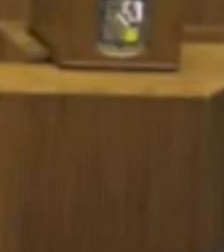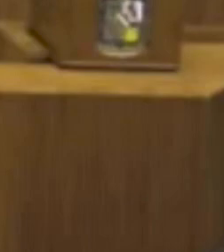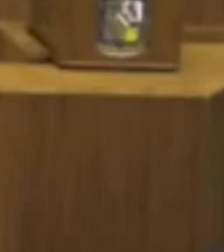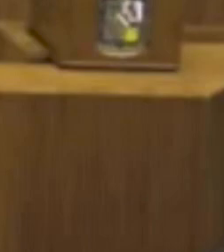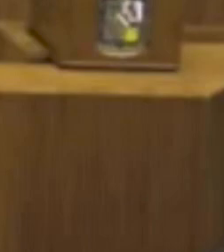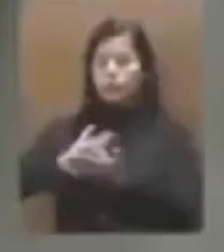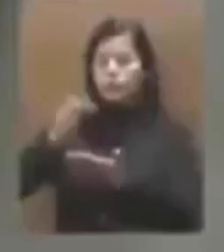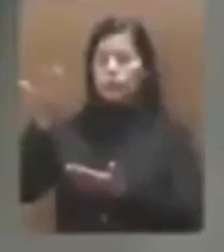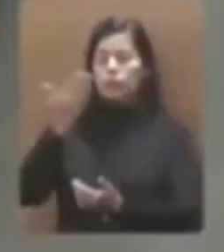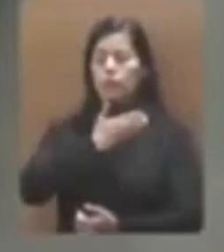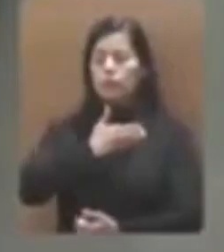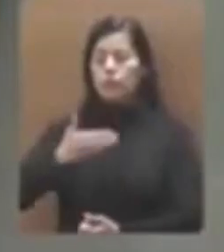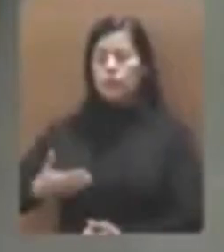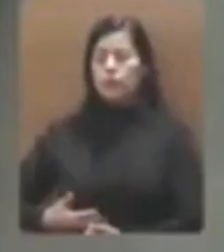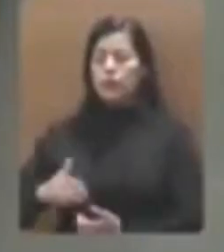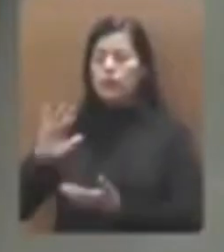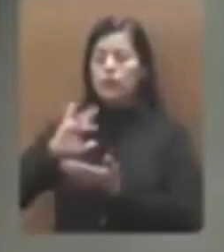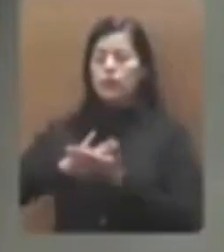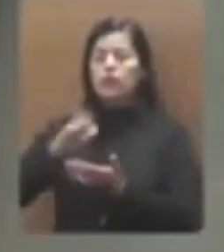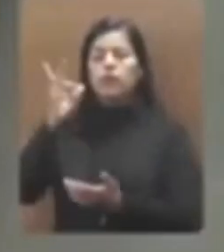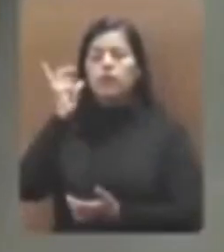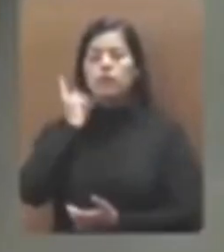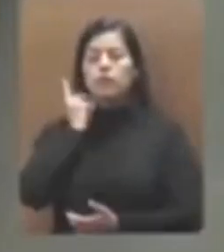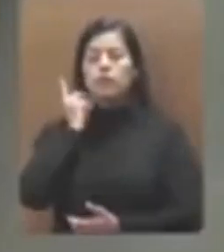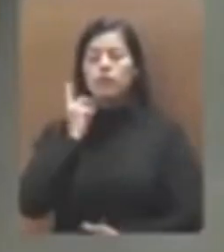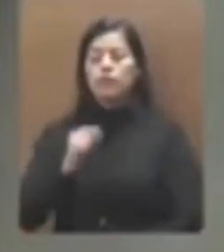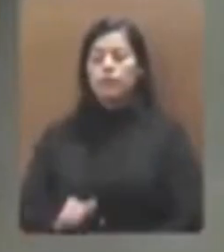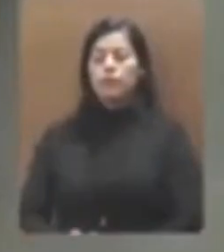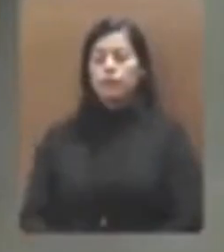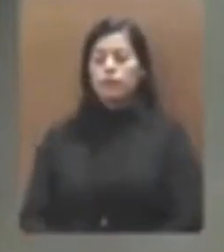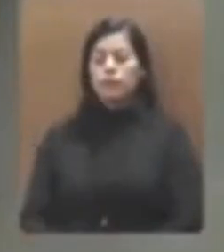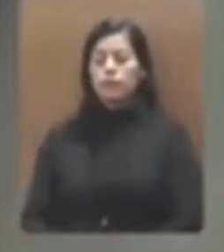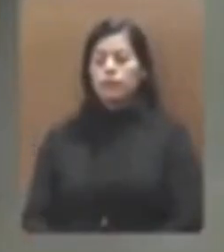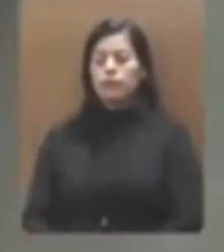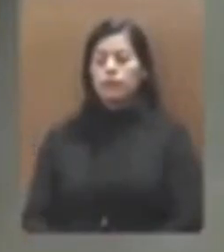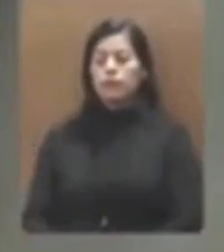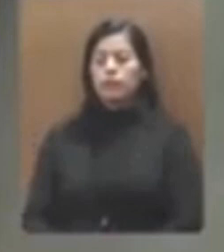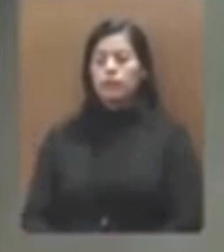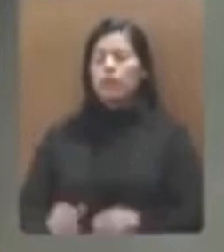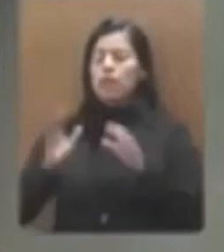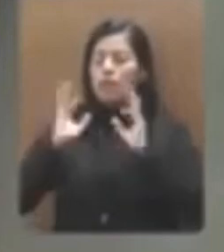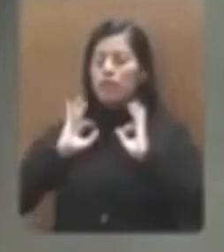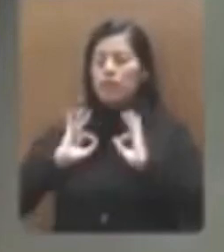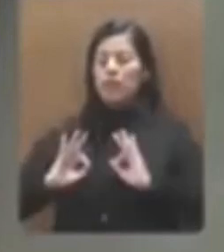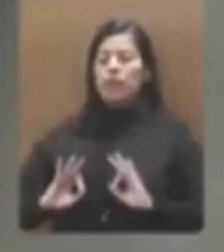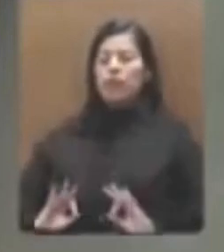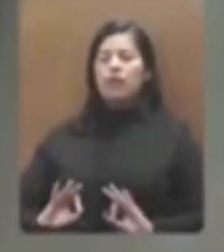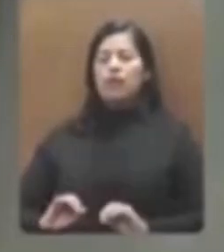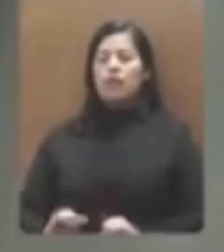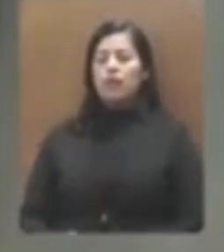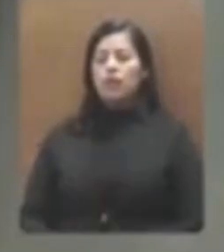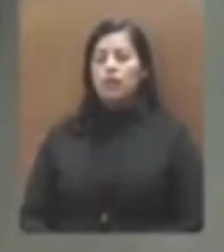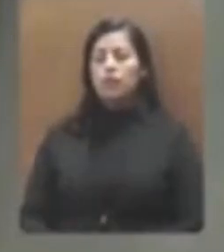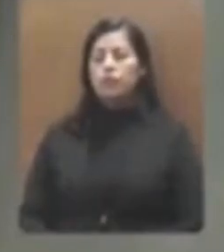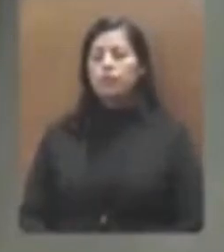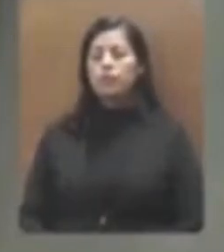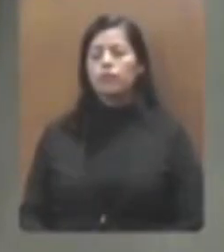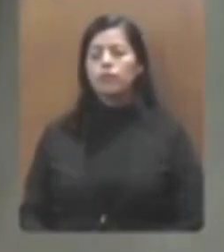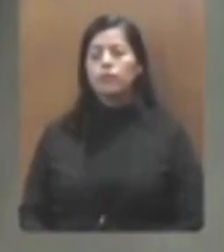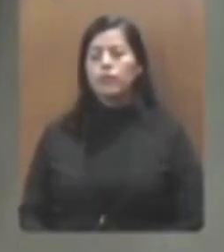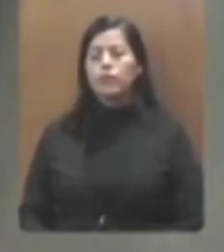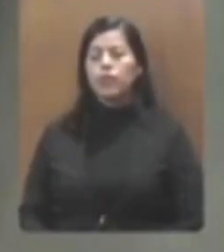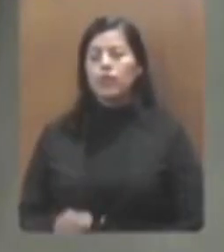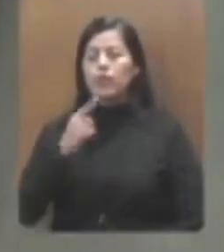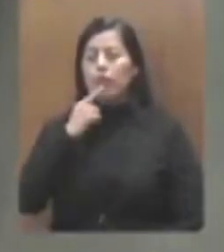Gracias presidente Gracias diputadas y diputados serenos morenos o serenas morenas